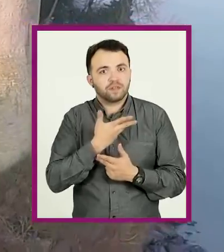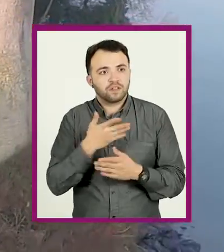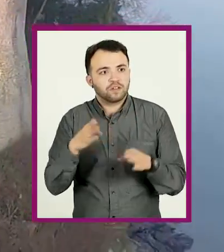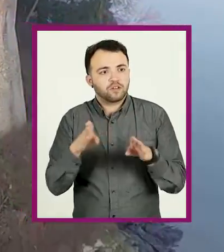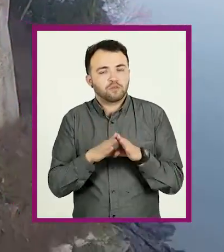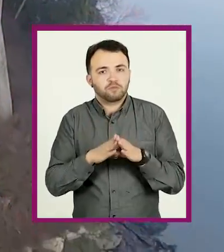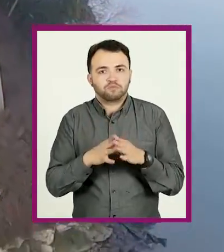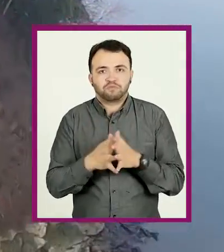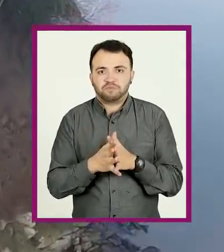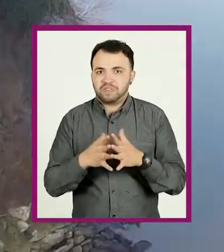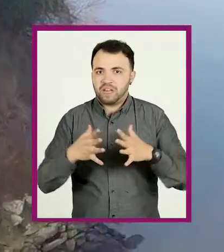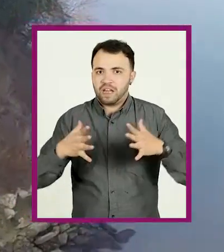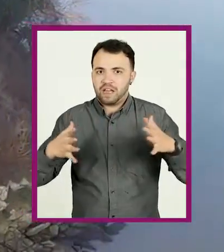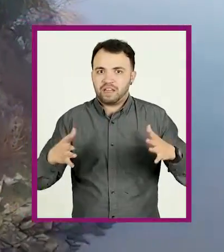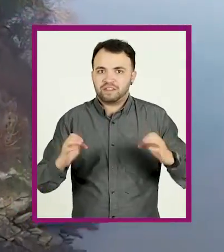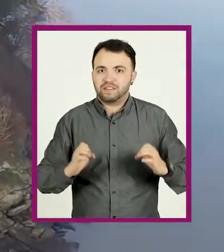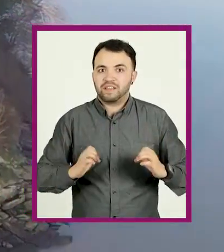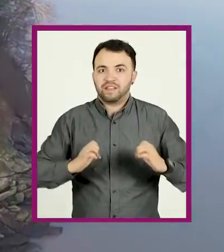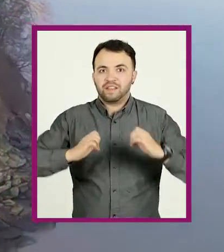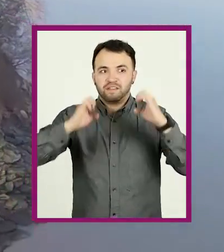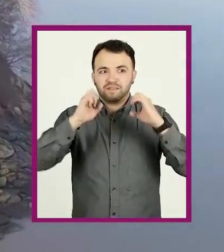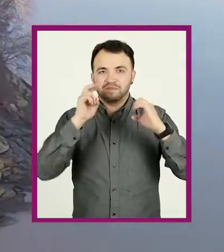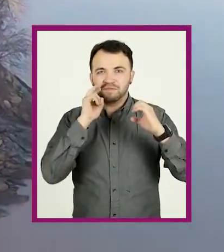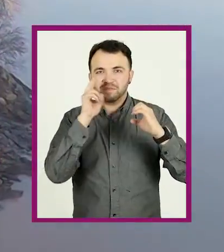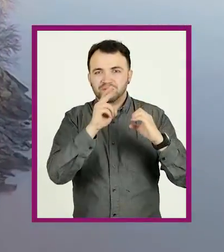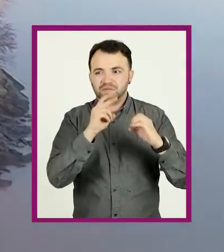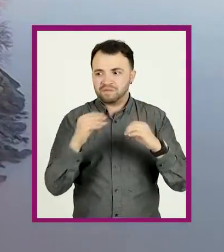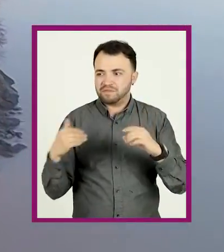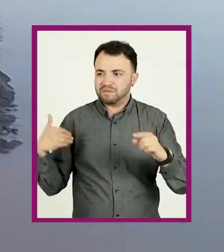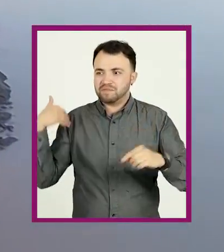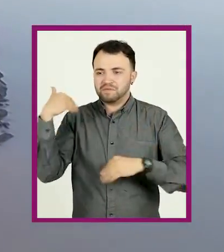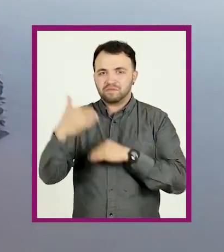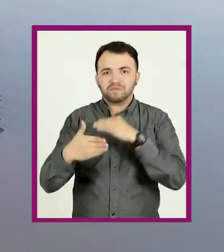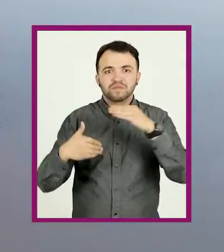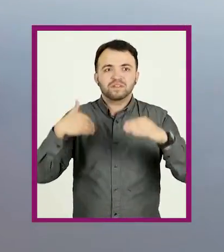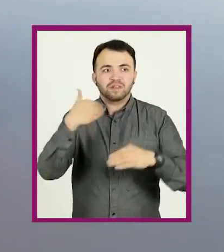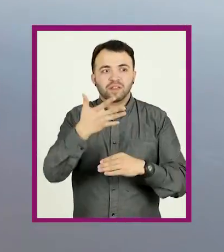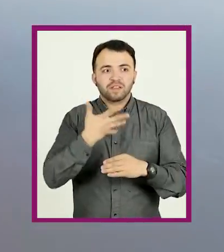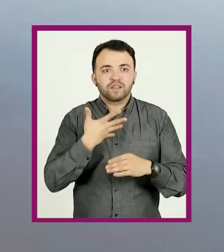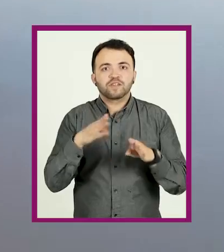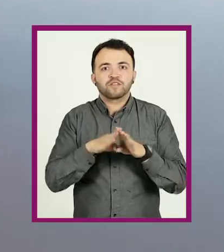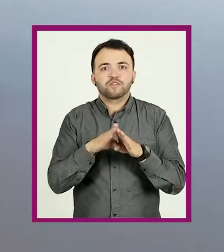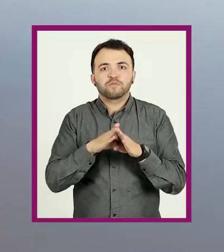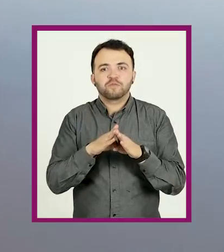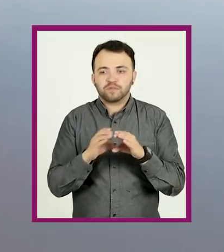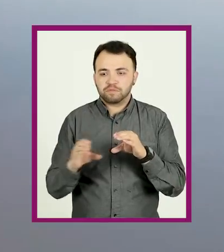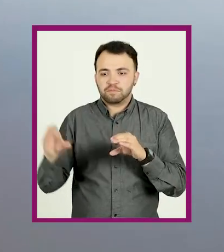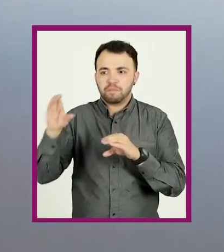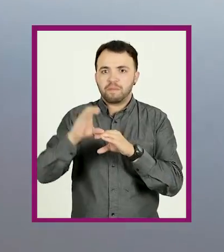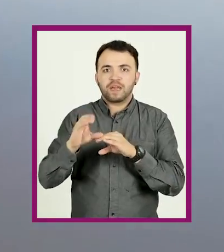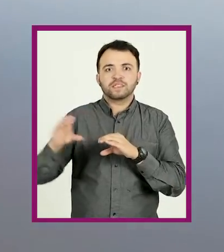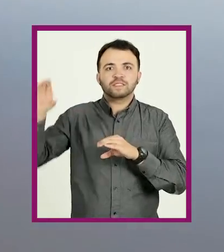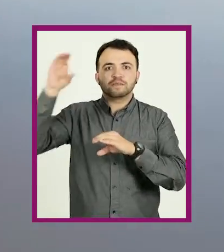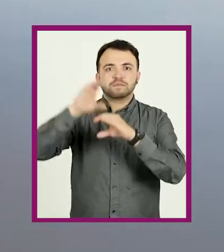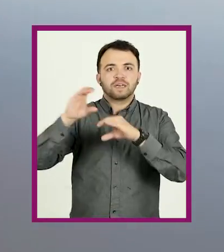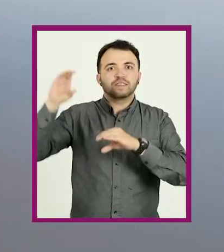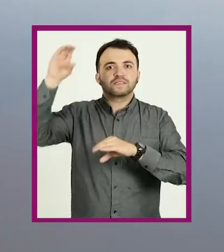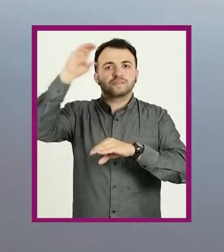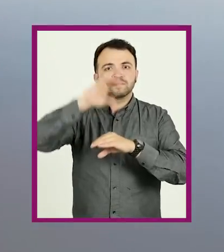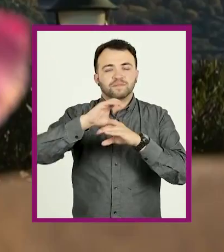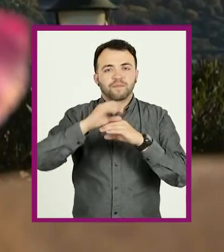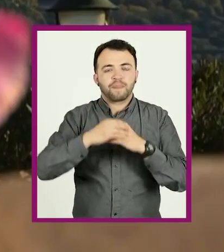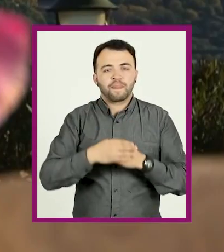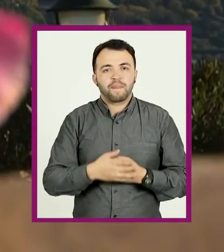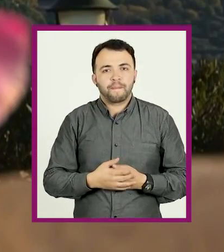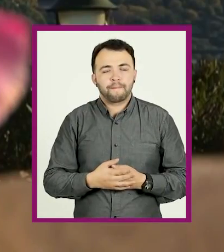de una megaestructura en la que los edificios de cada época se superponen uno sobre otro.